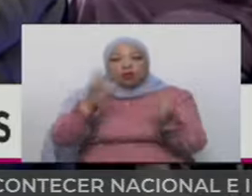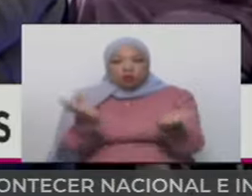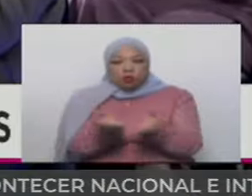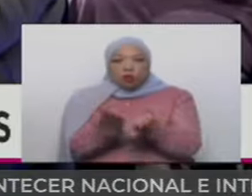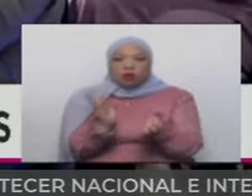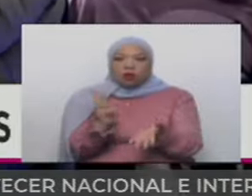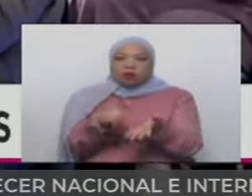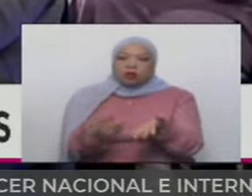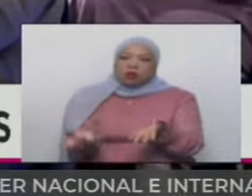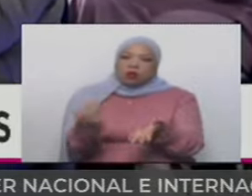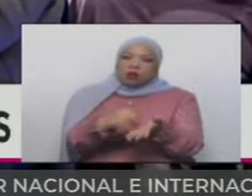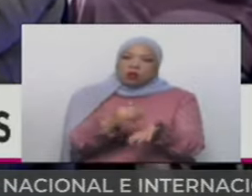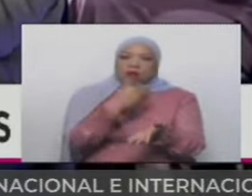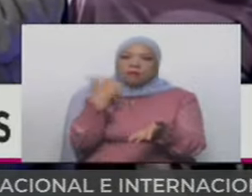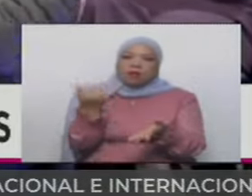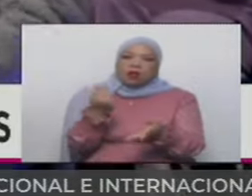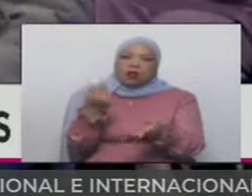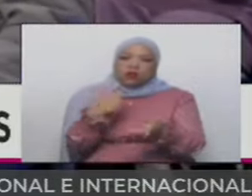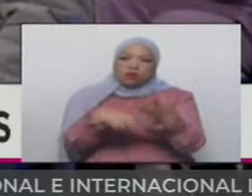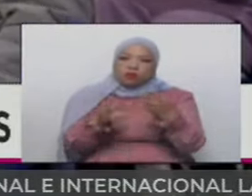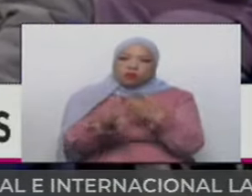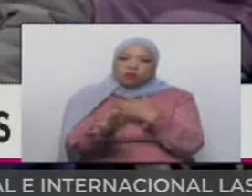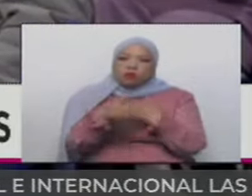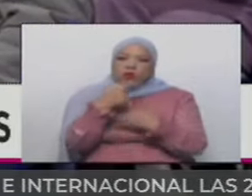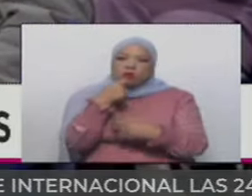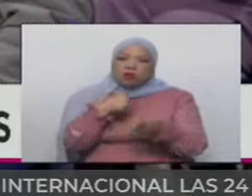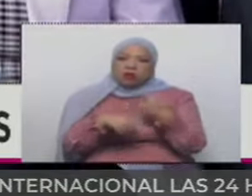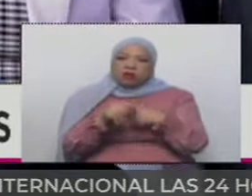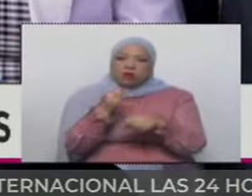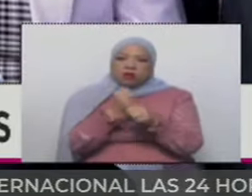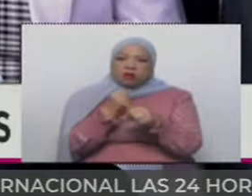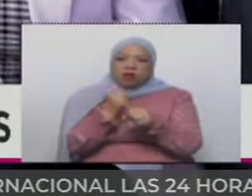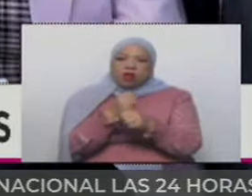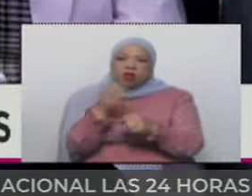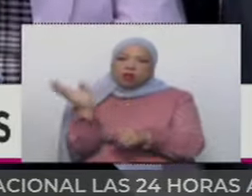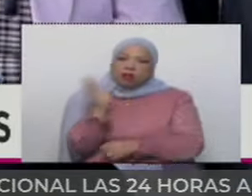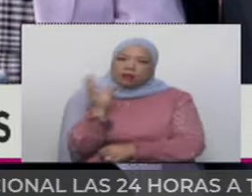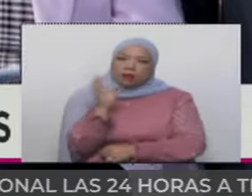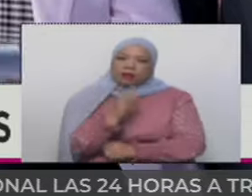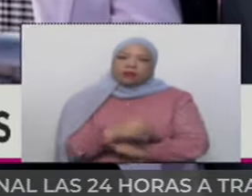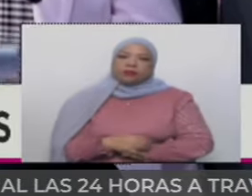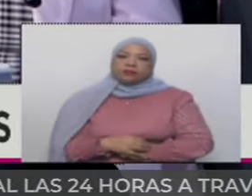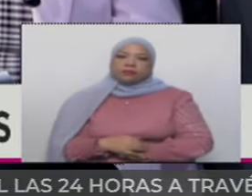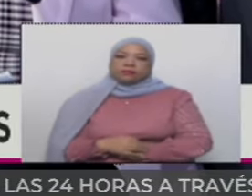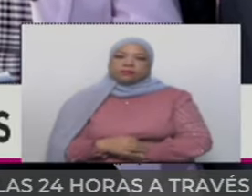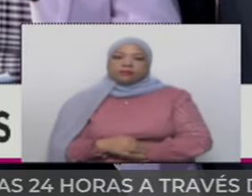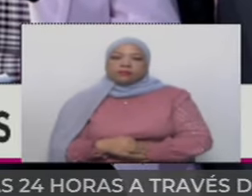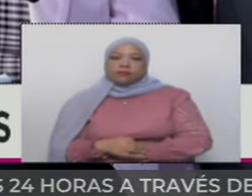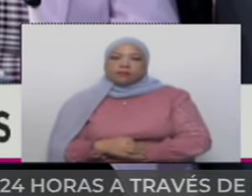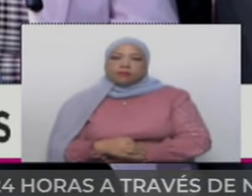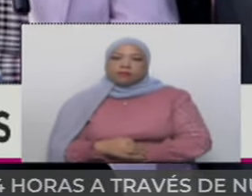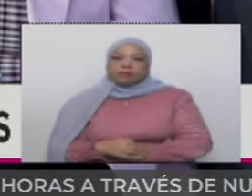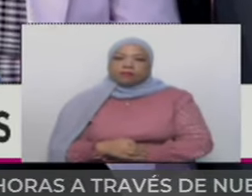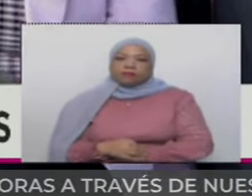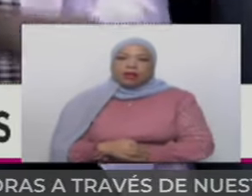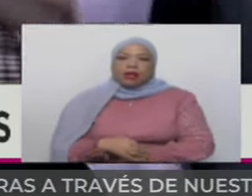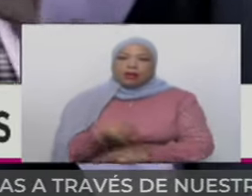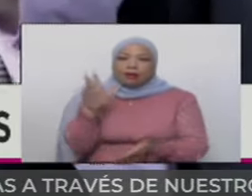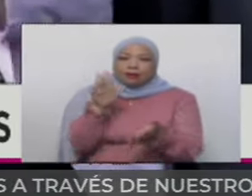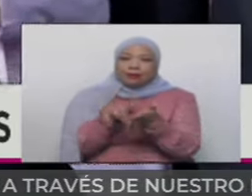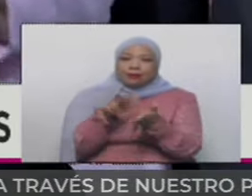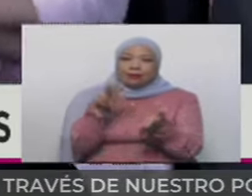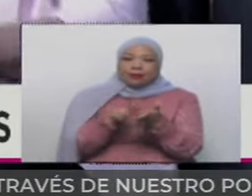cada vez haciendo una mejor Filben y una mejor Feria del Libro de Caracas. La presidenta de Aprobado. Fundarte está